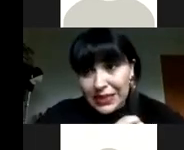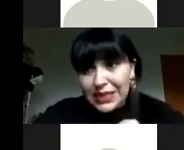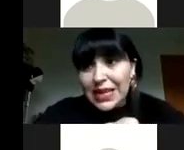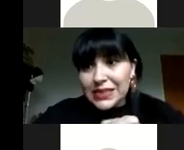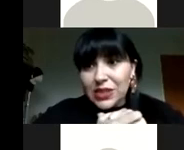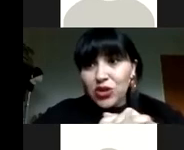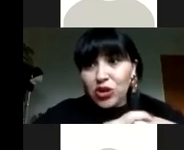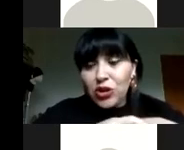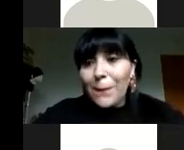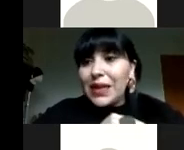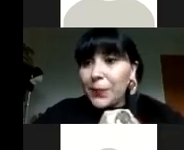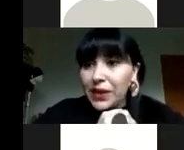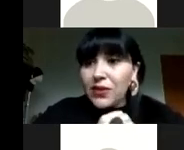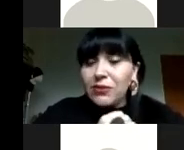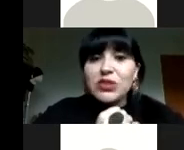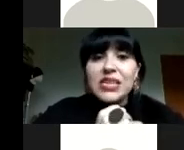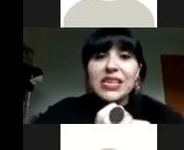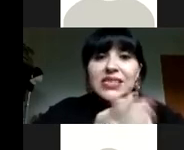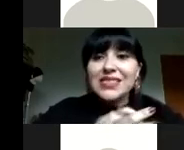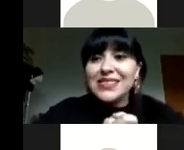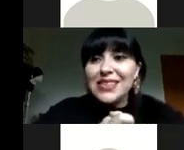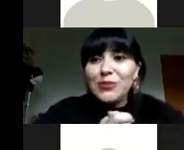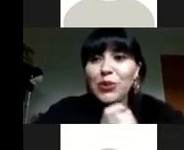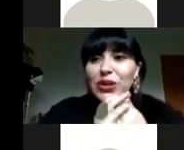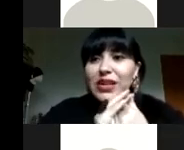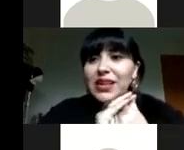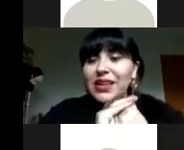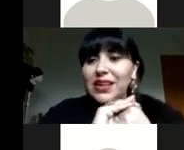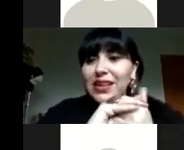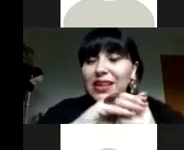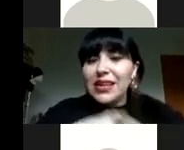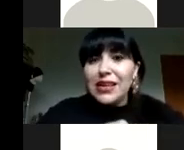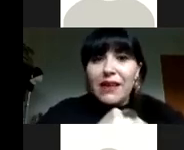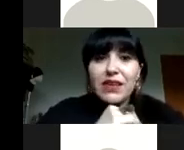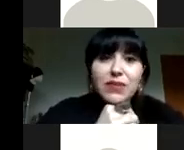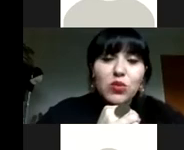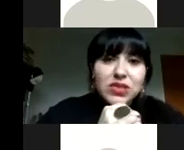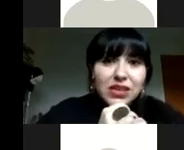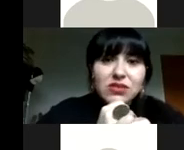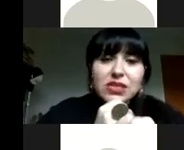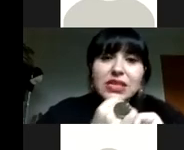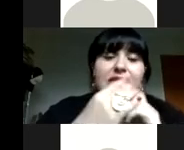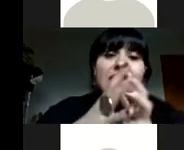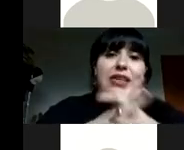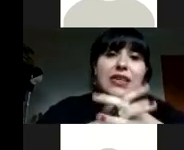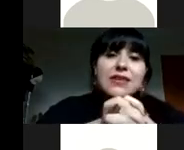difíciles. Así que yo me despido, muchas gracias por haberme escuchado.